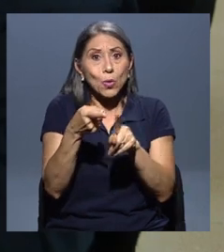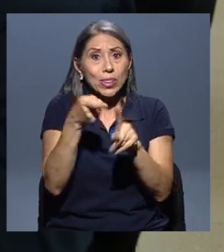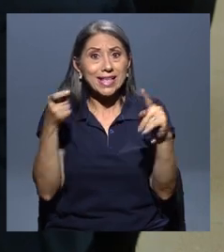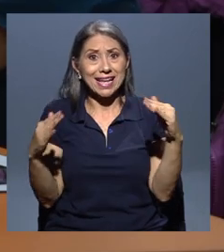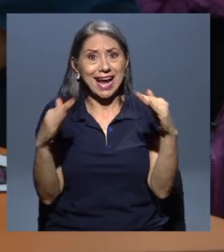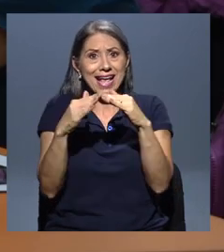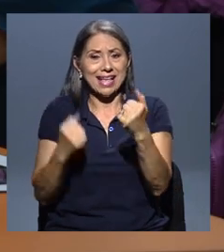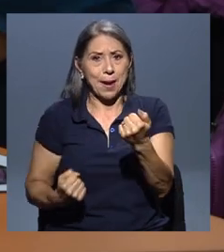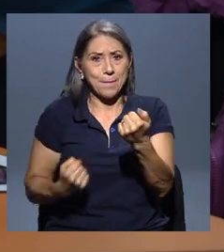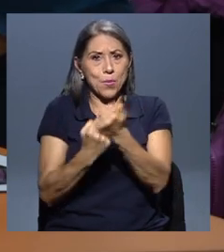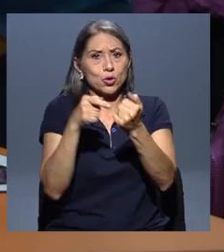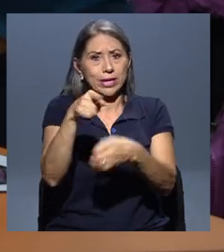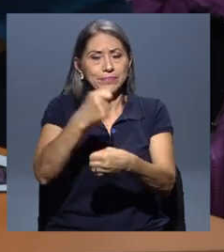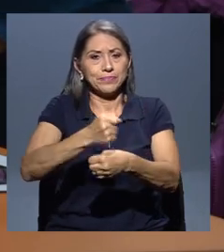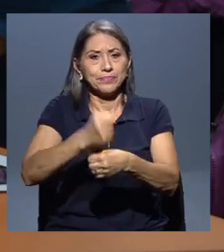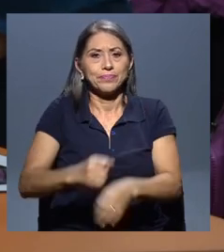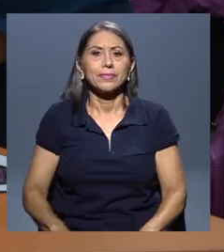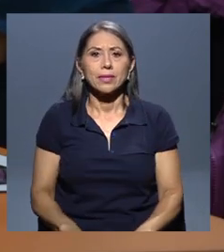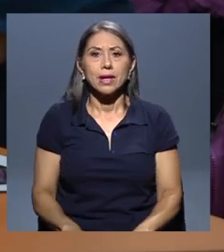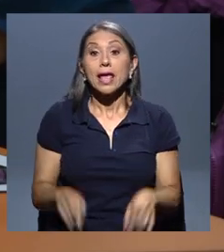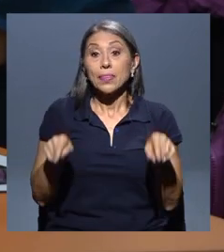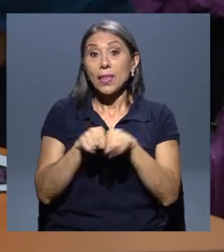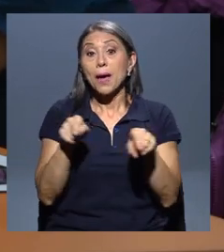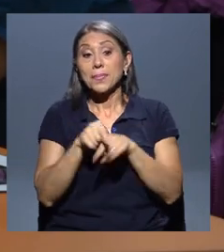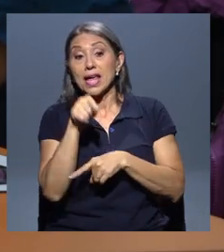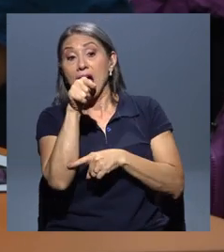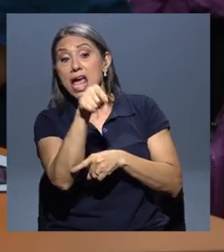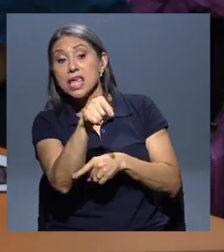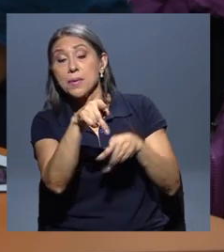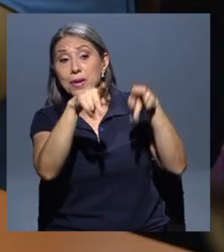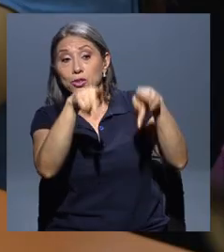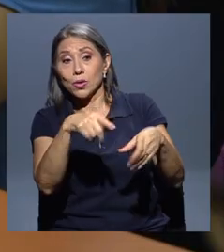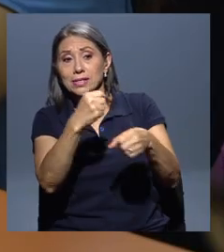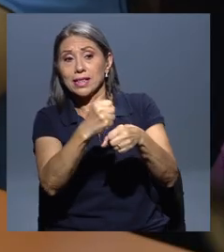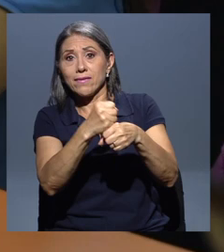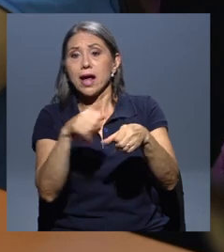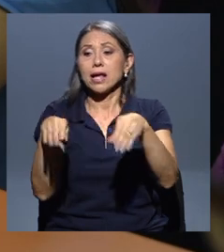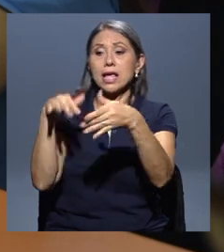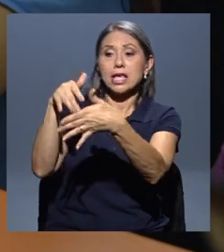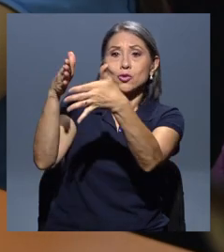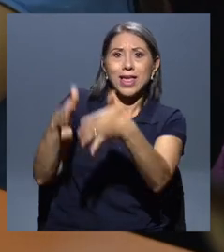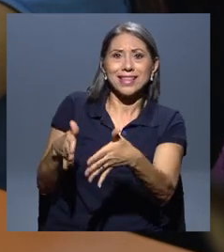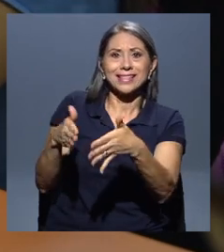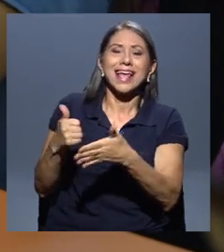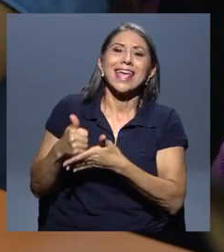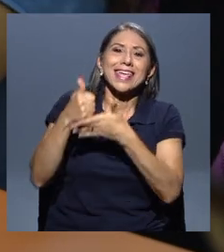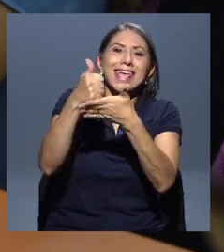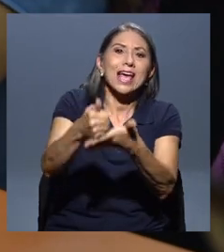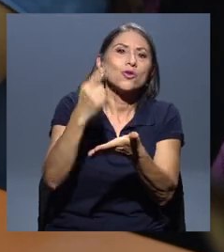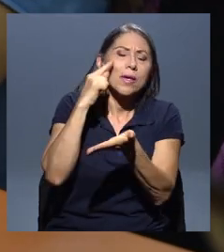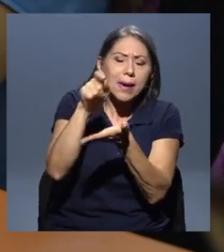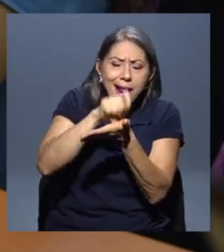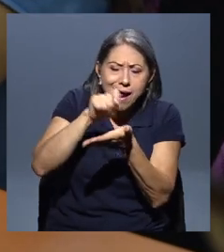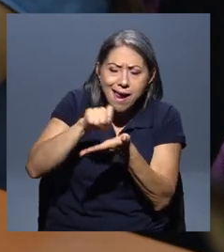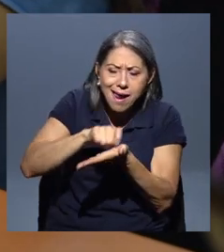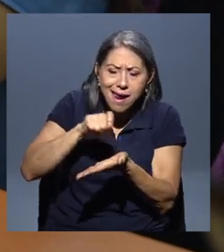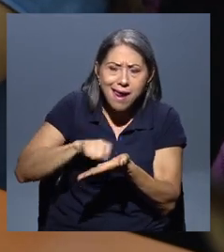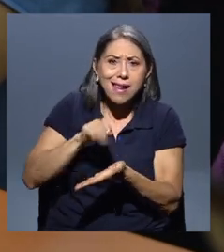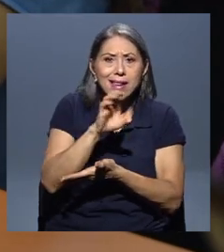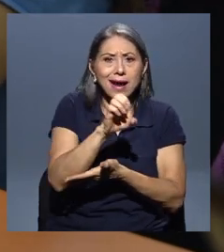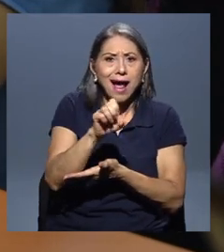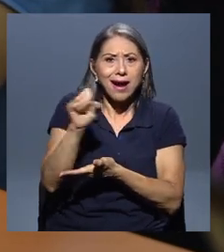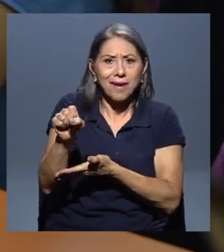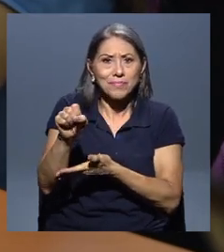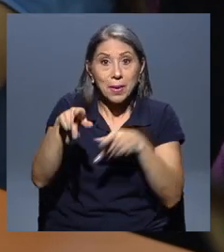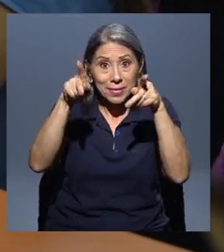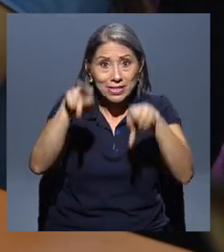hogares. Adicional a esto, en el lugar se encuentran personal y estudiantes que ayudan a completar los registros de la Caja Costarricense del Seguro Social de cada